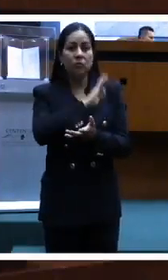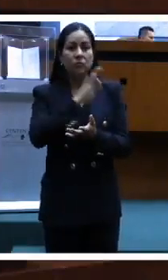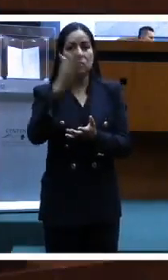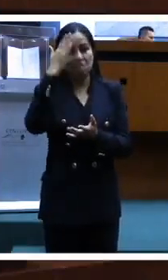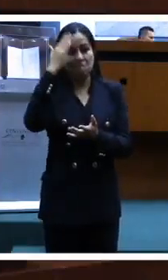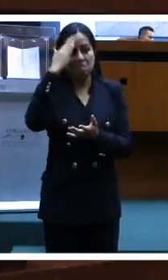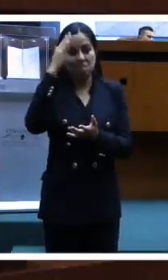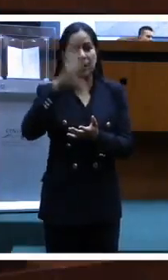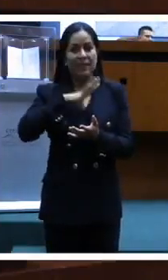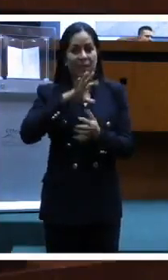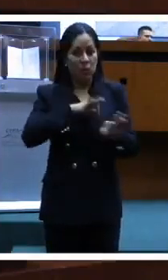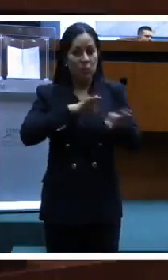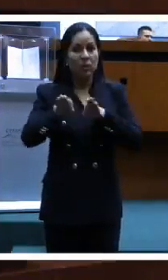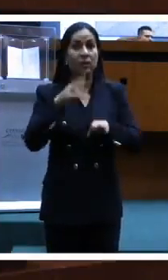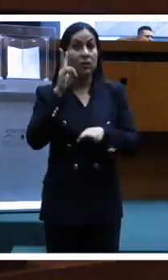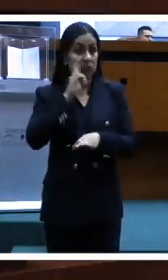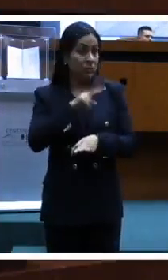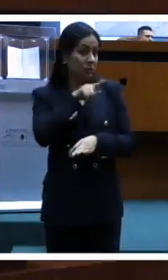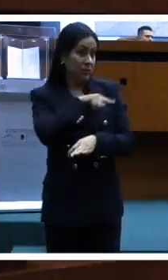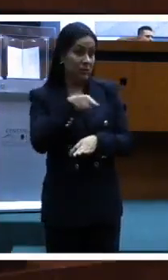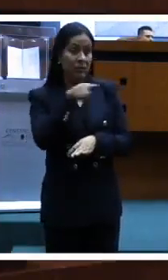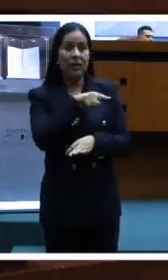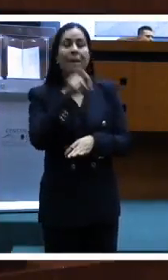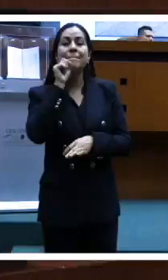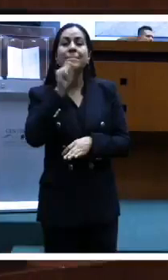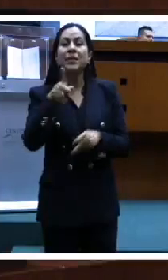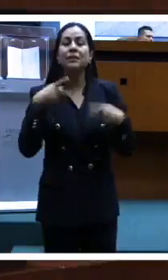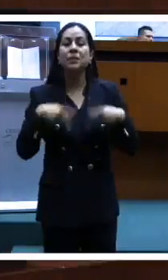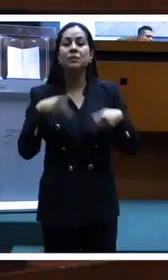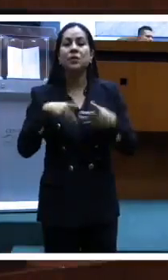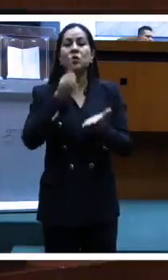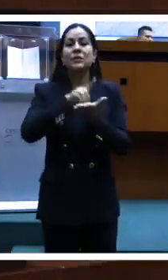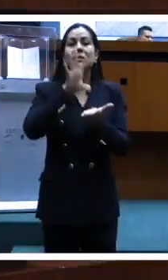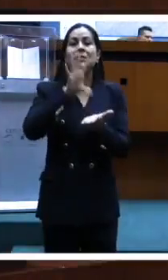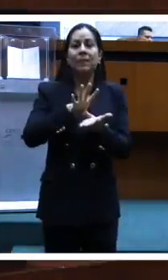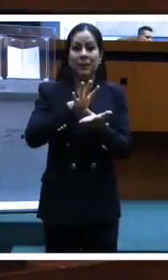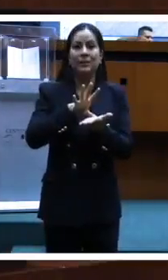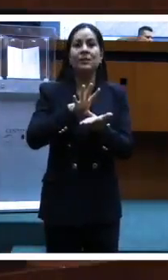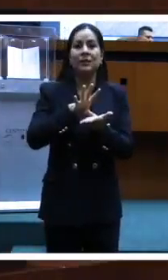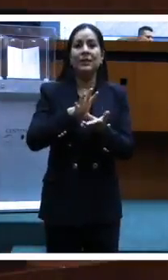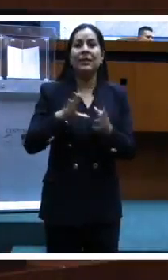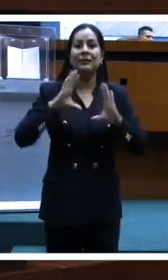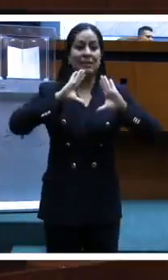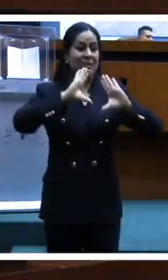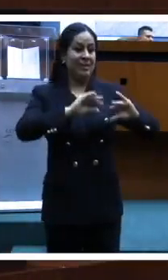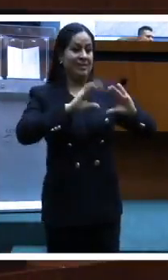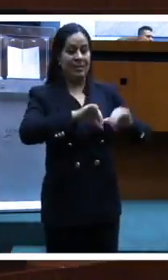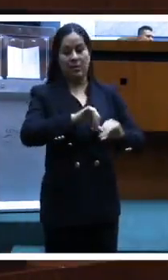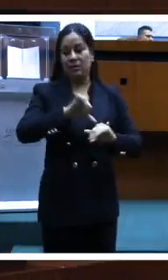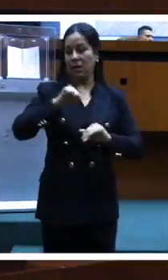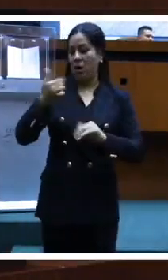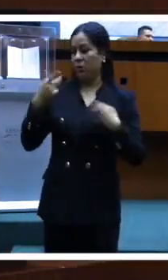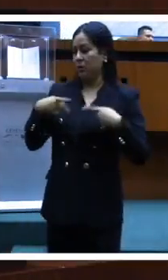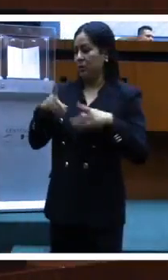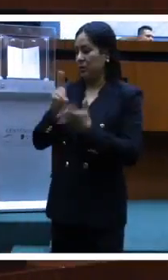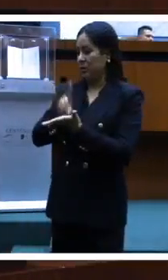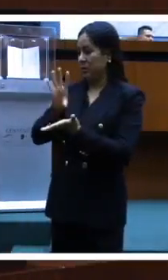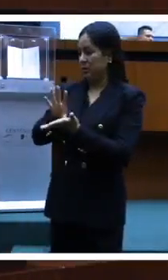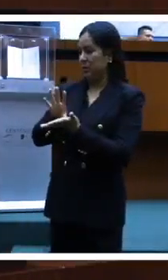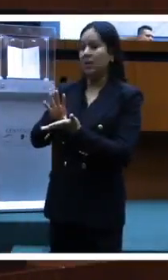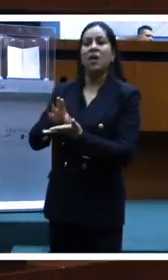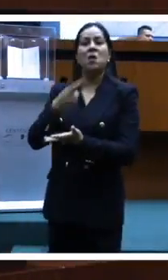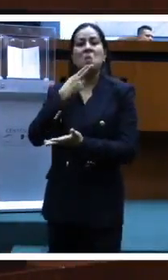para tener un oficio, y si se fijan, son las mismas personas con discapacidad las que les enseñan a otras personas a